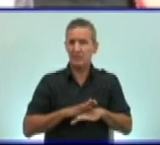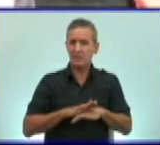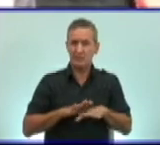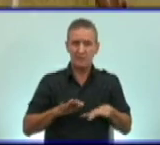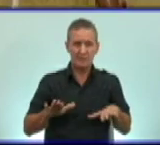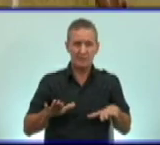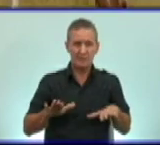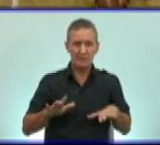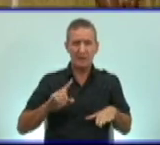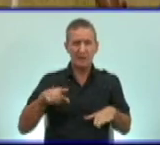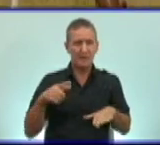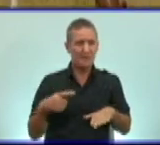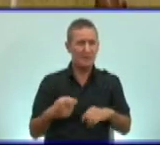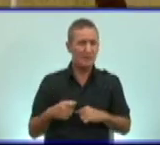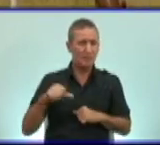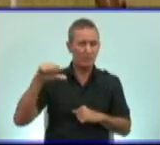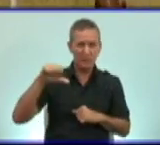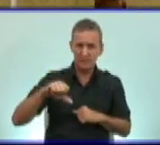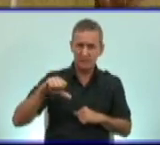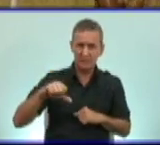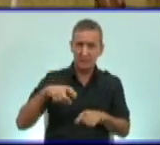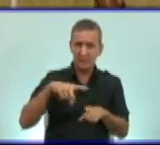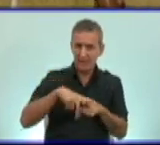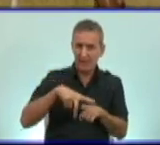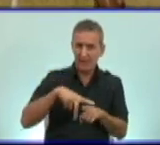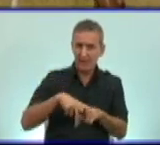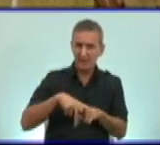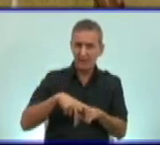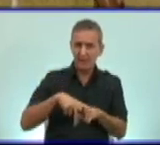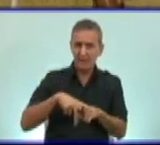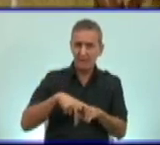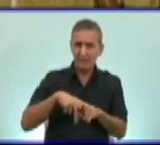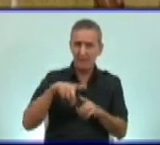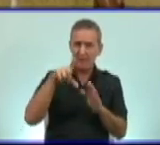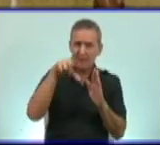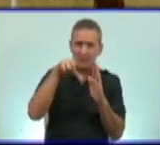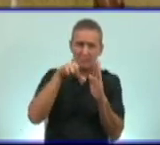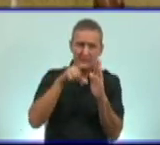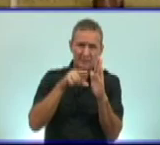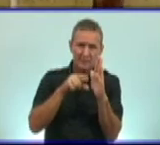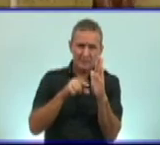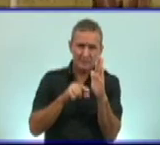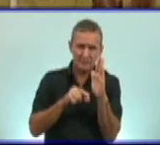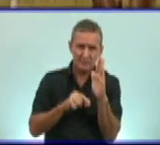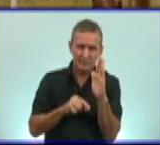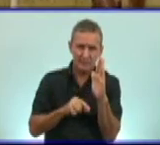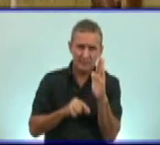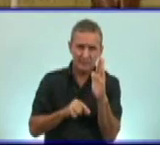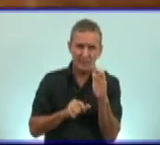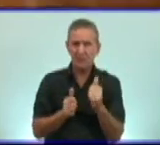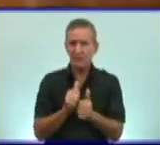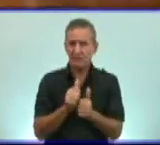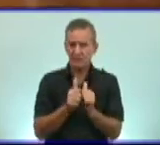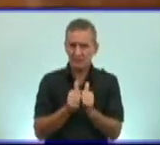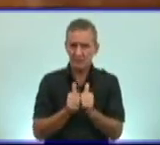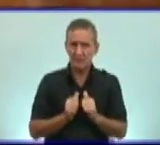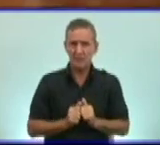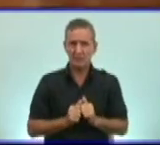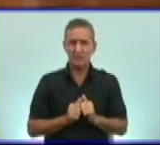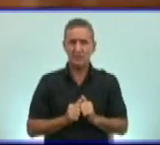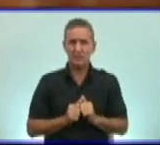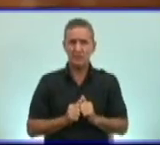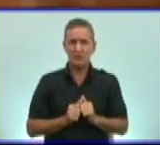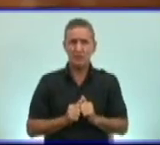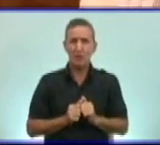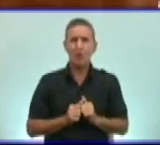provocar un fallo y el caballo va a tener una merma de su rendimiento deportivo, incluso de su salud. Nosotros podemos detectar la